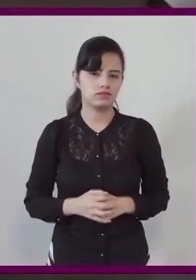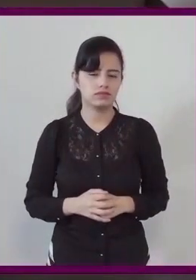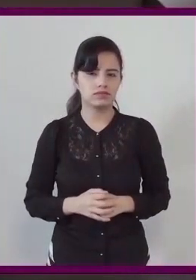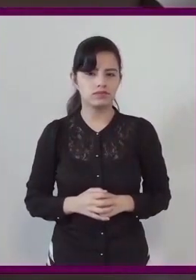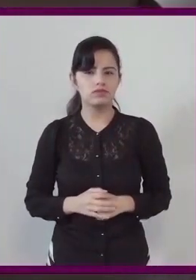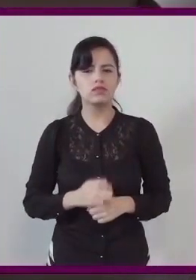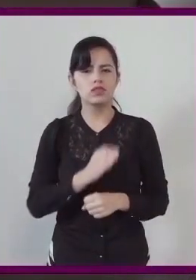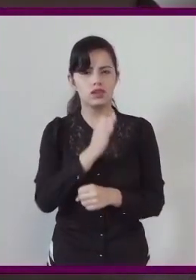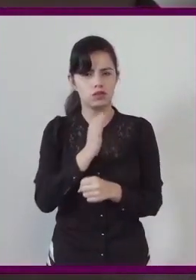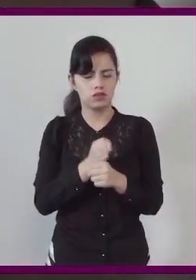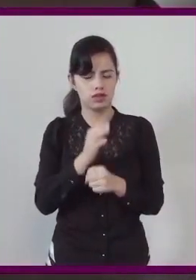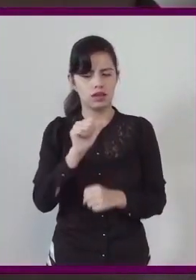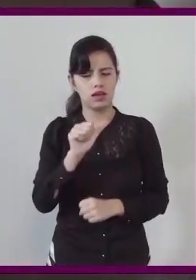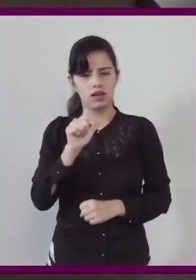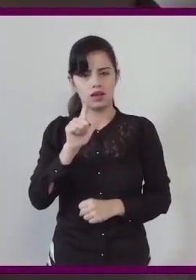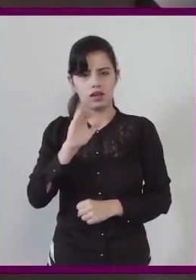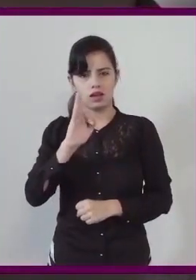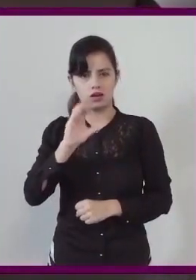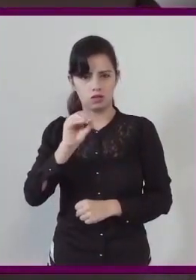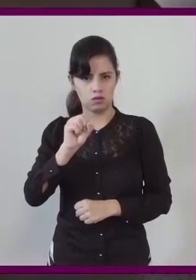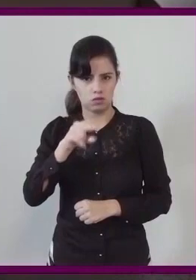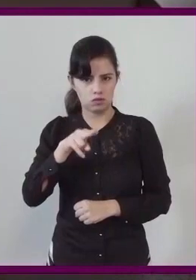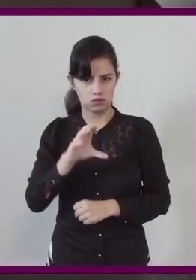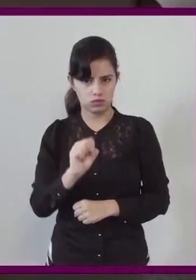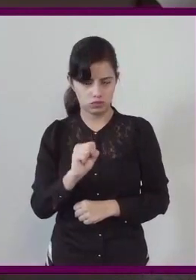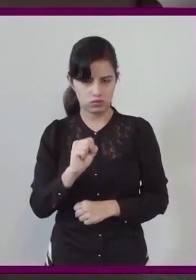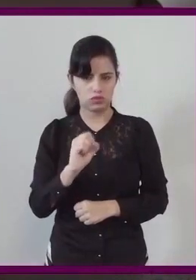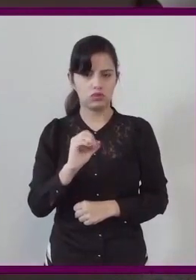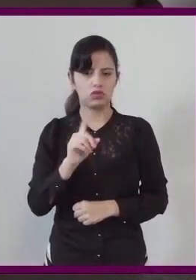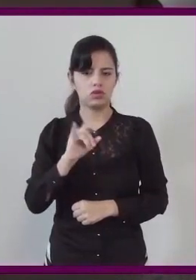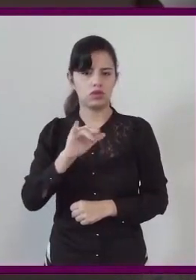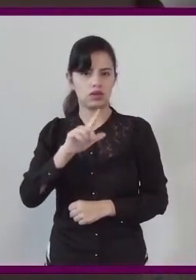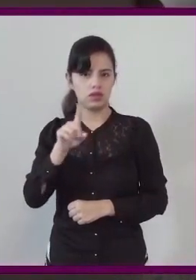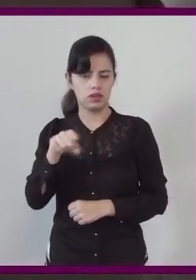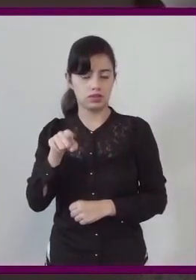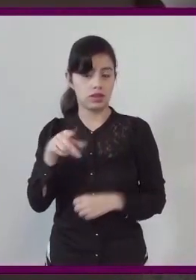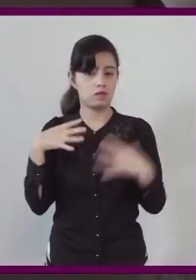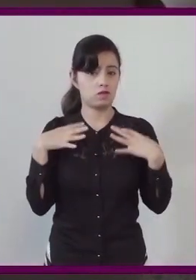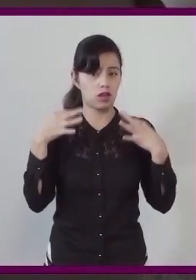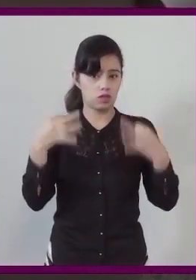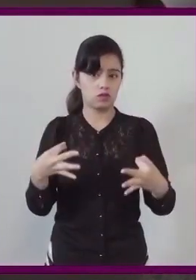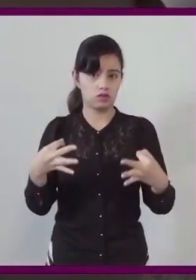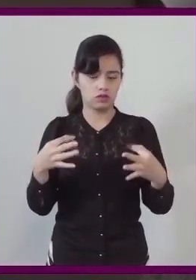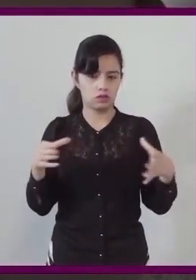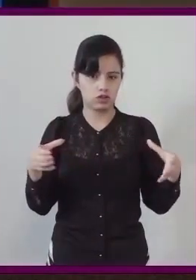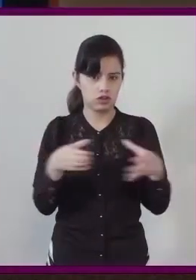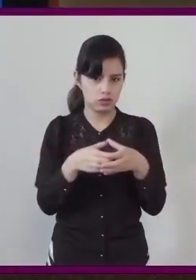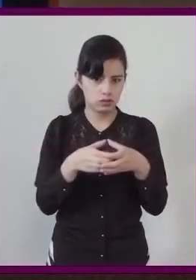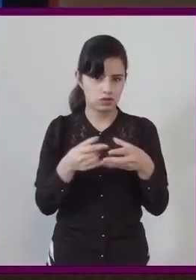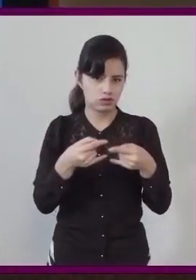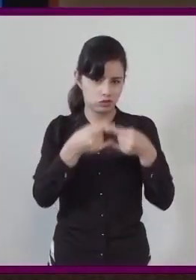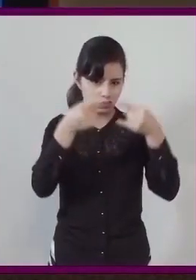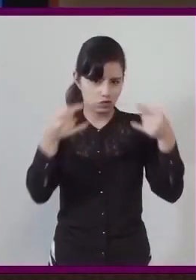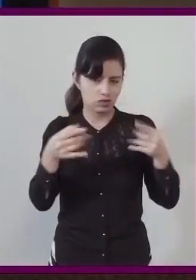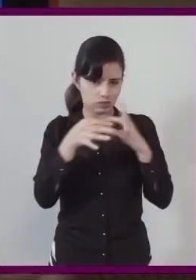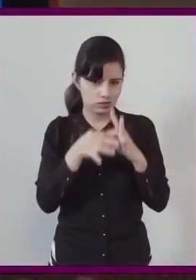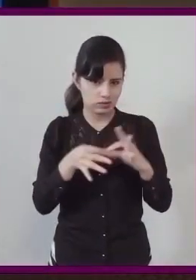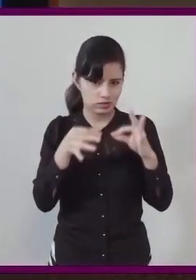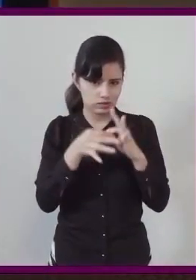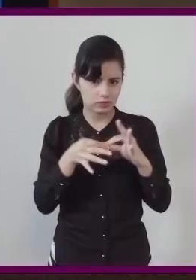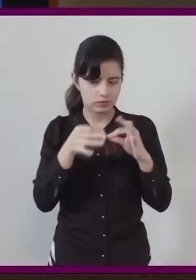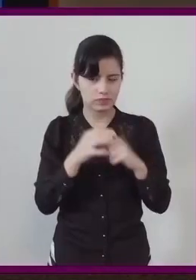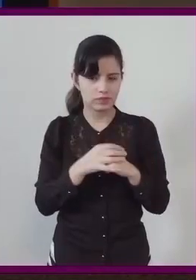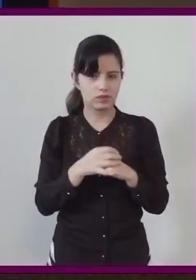Nos encontramos con Alfonso Díaz Smith, fundador del colectivo Prácticas Narrativas. Alfonso,